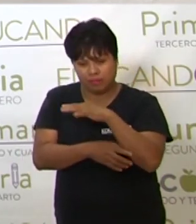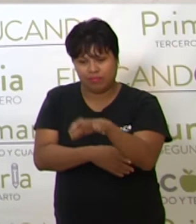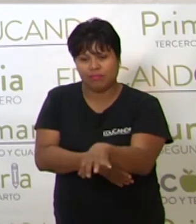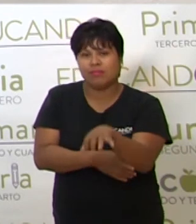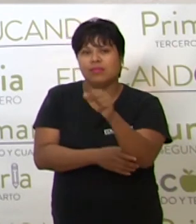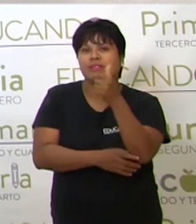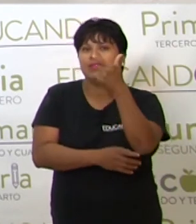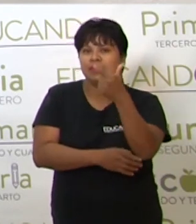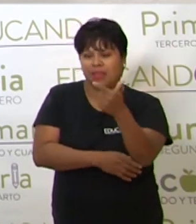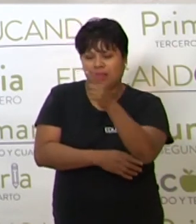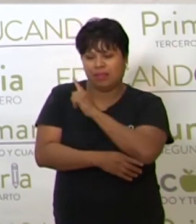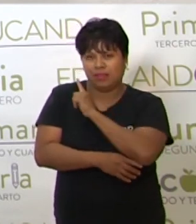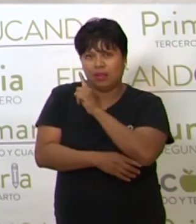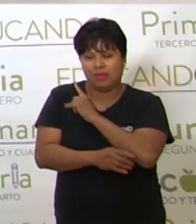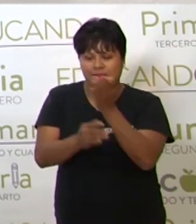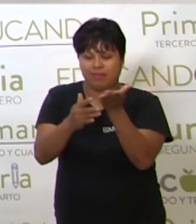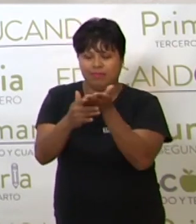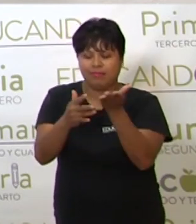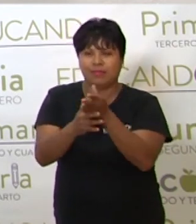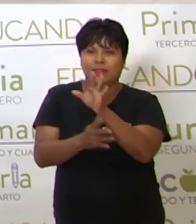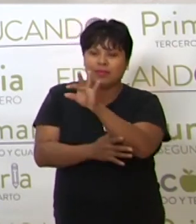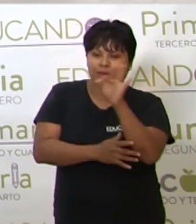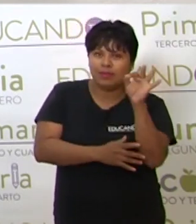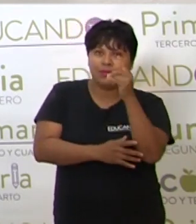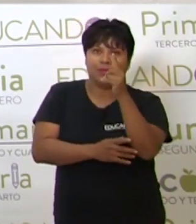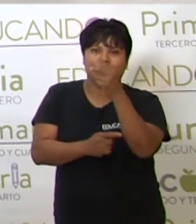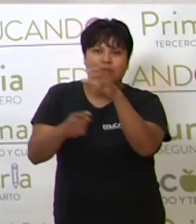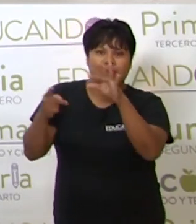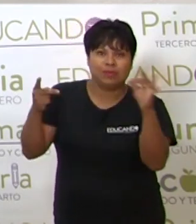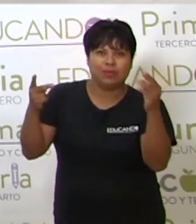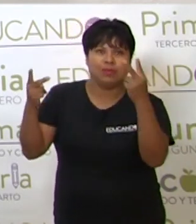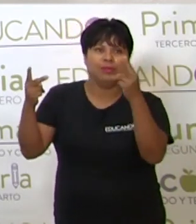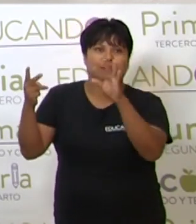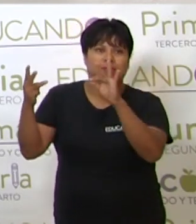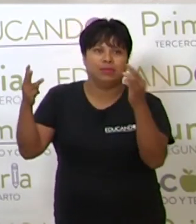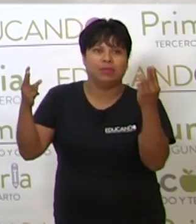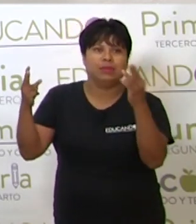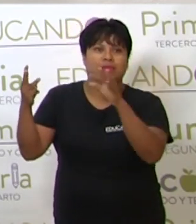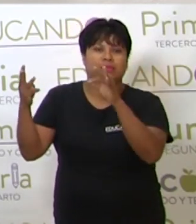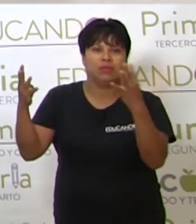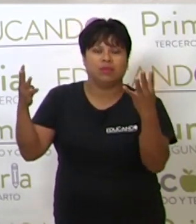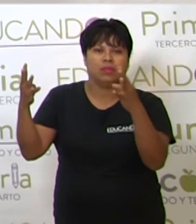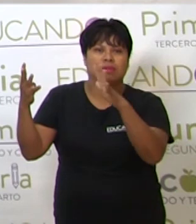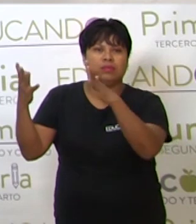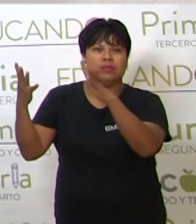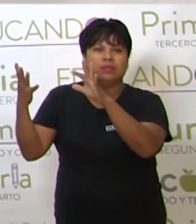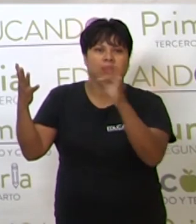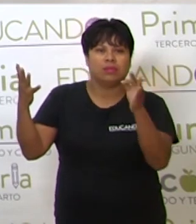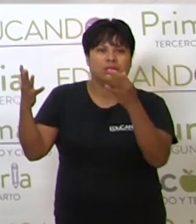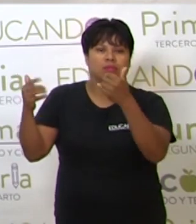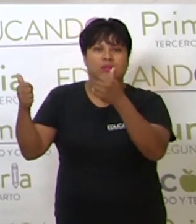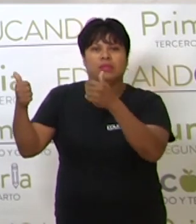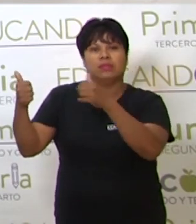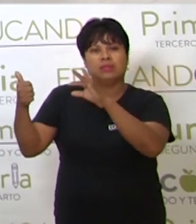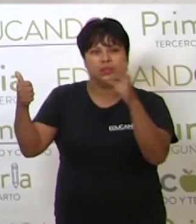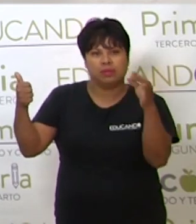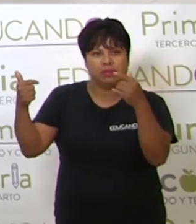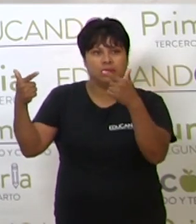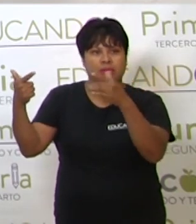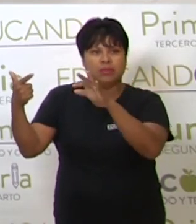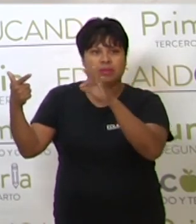cuadritos 1 2 3 4 5 6